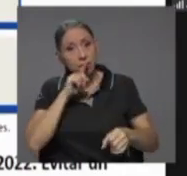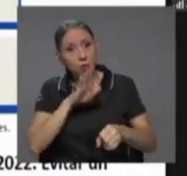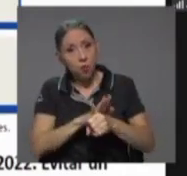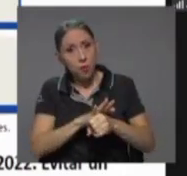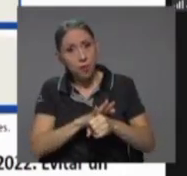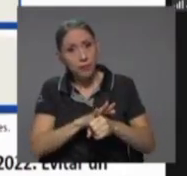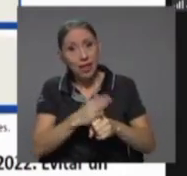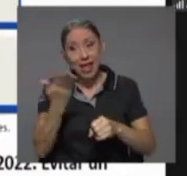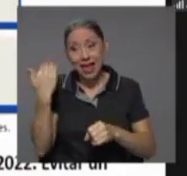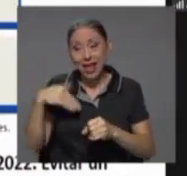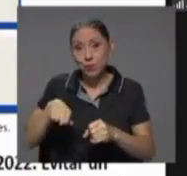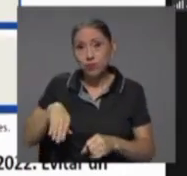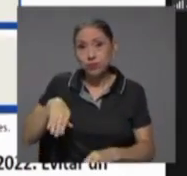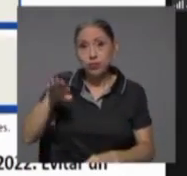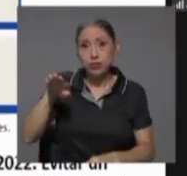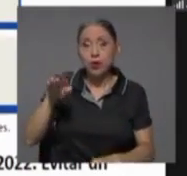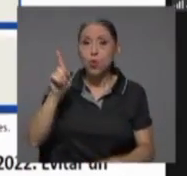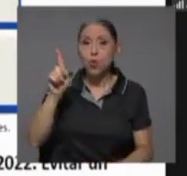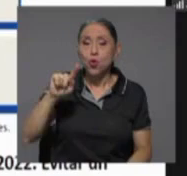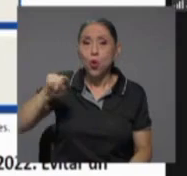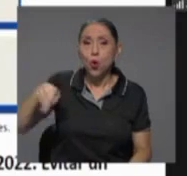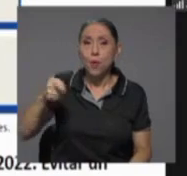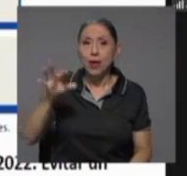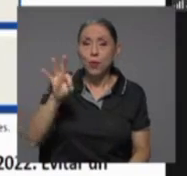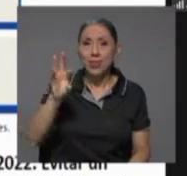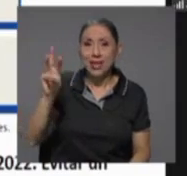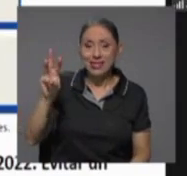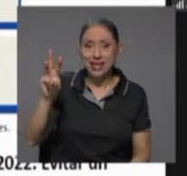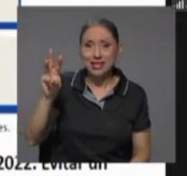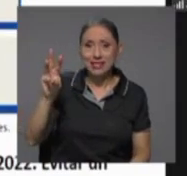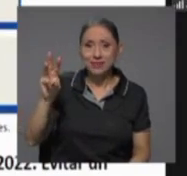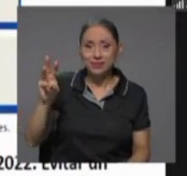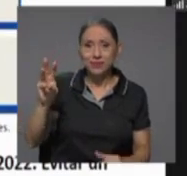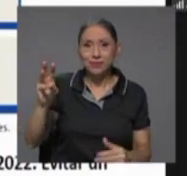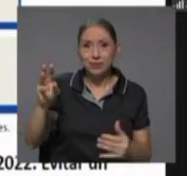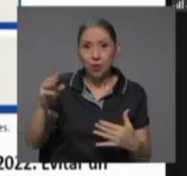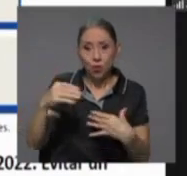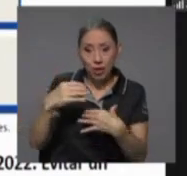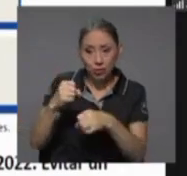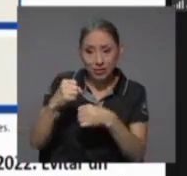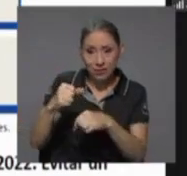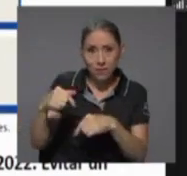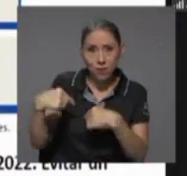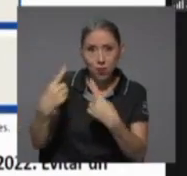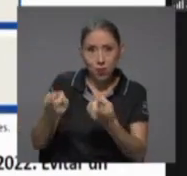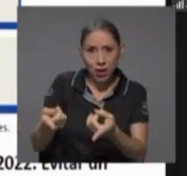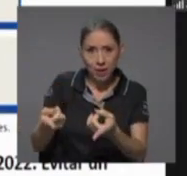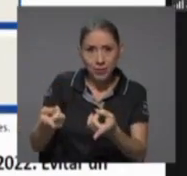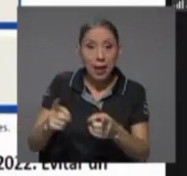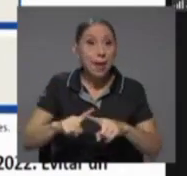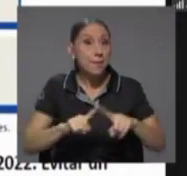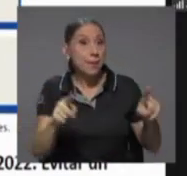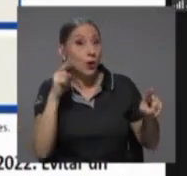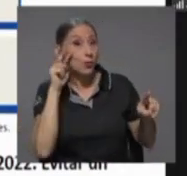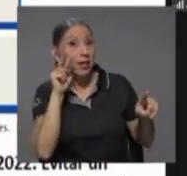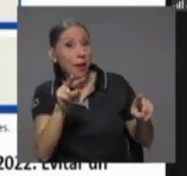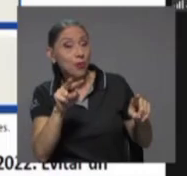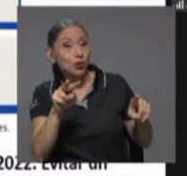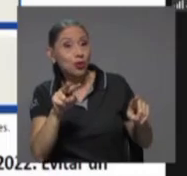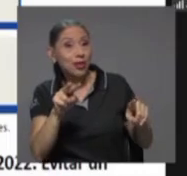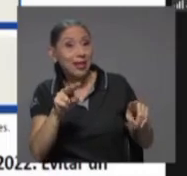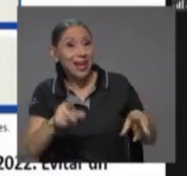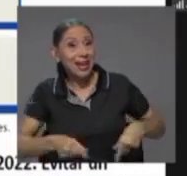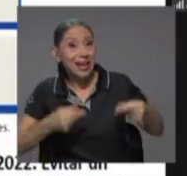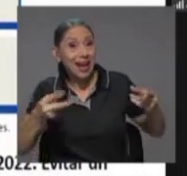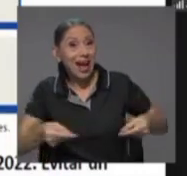del 1,96 a nivel de formulación, pero observamos que más bien el gasto corriente